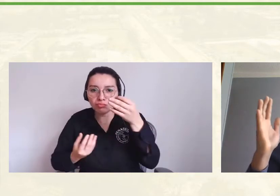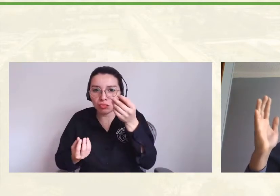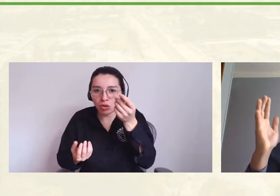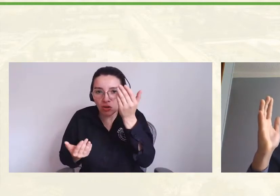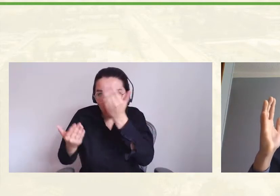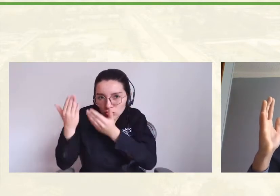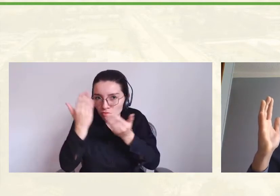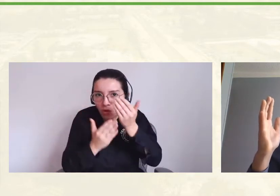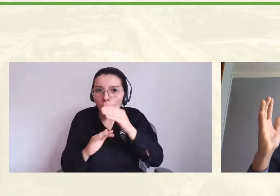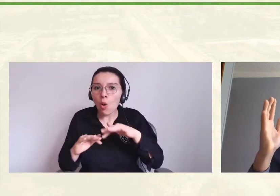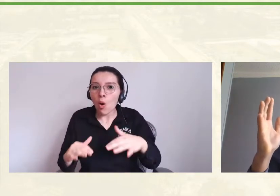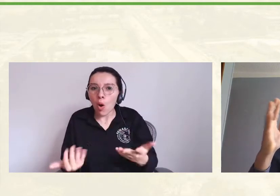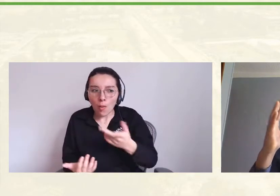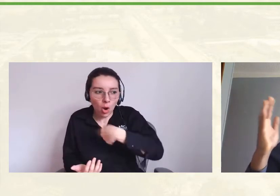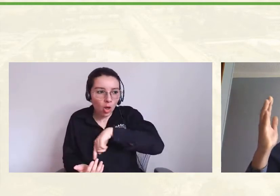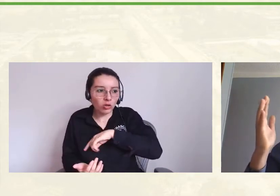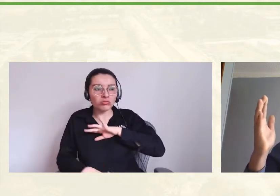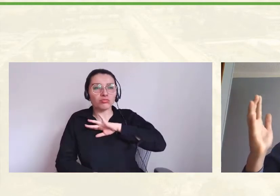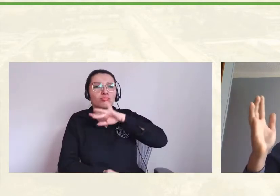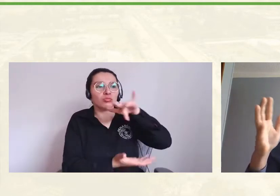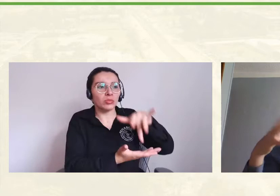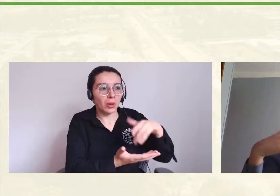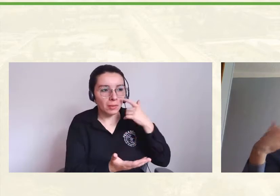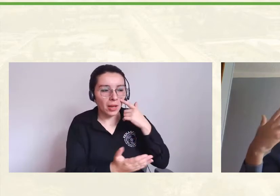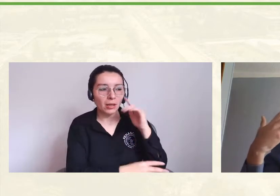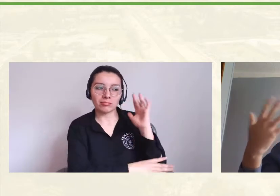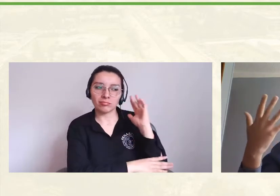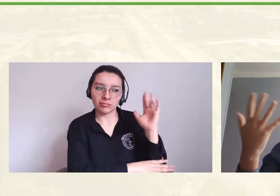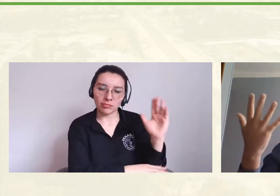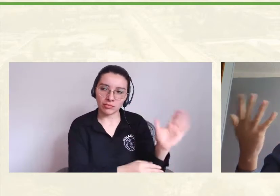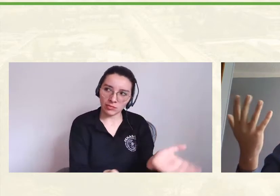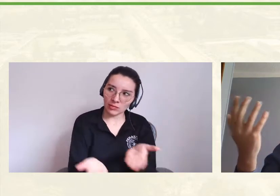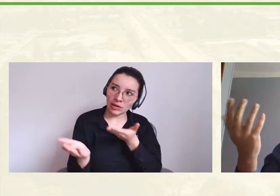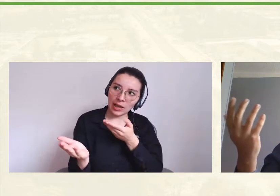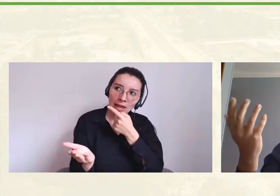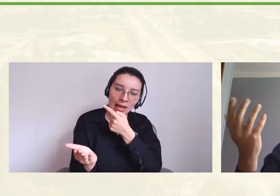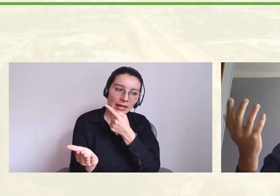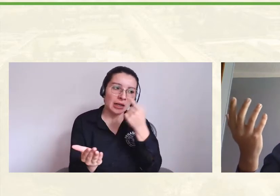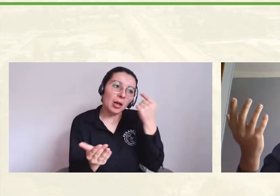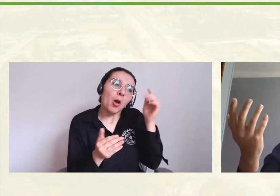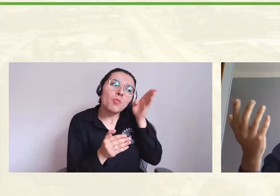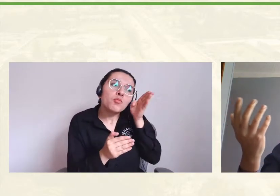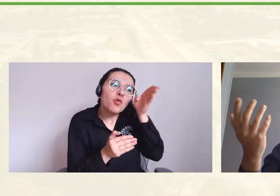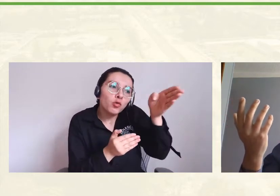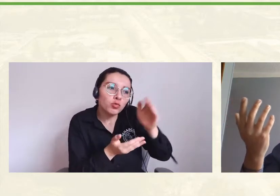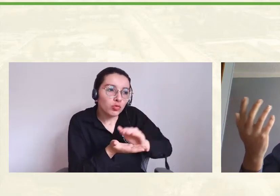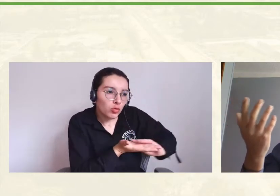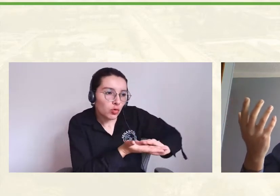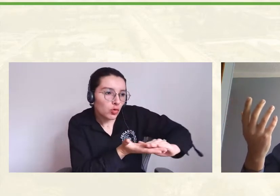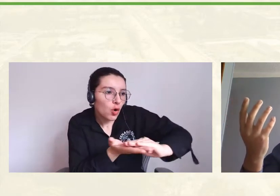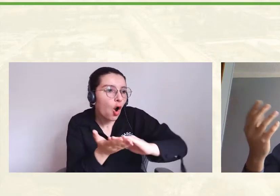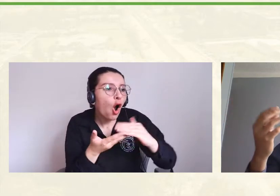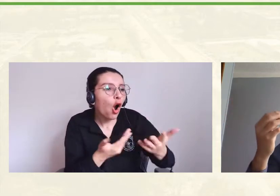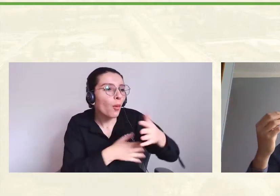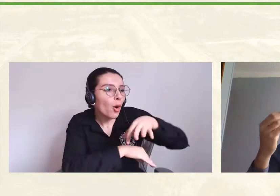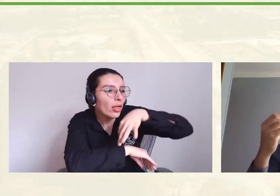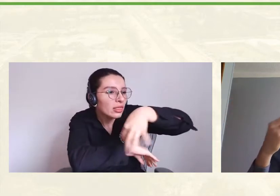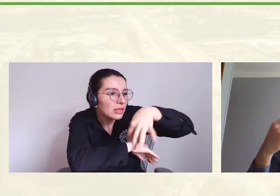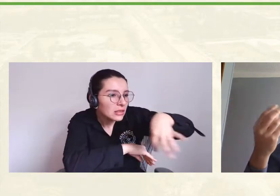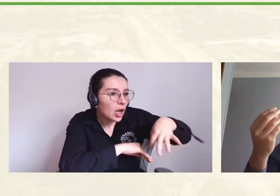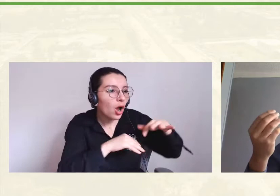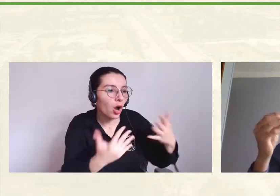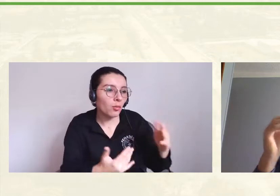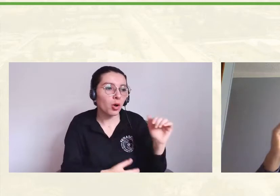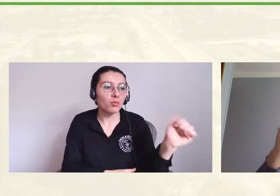la obra que se les ejecutaría, podría ejecutarse, para que ellos ya tengan esa información también para esa participación incidente de tomar